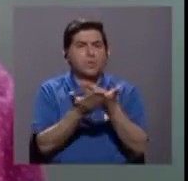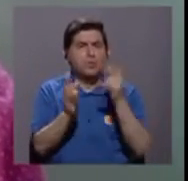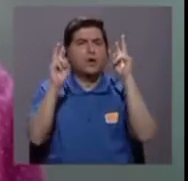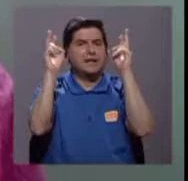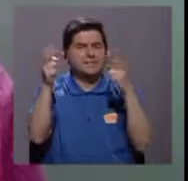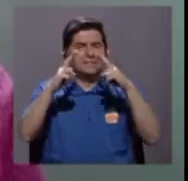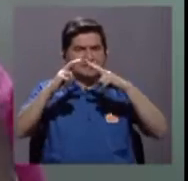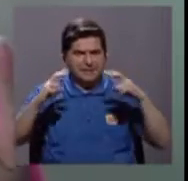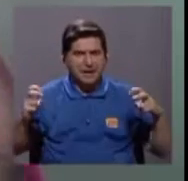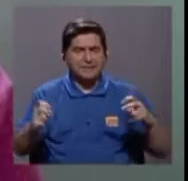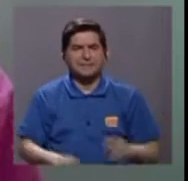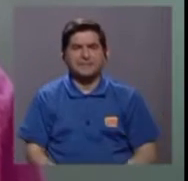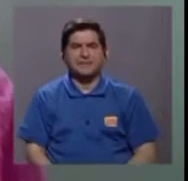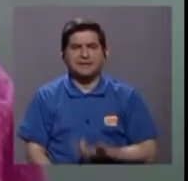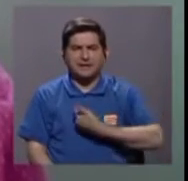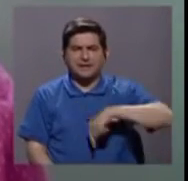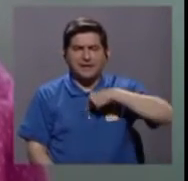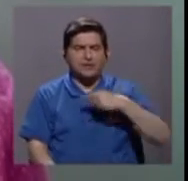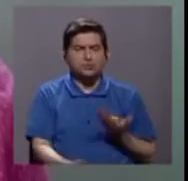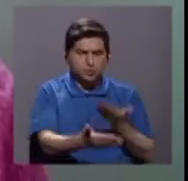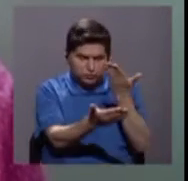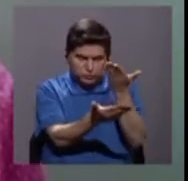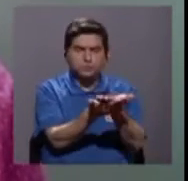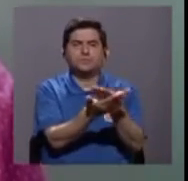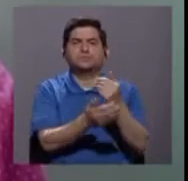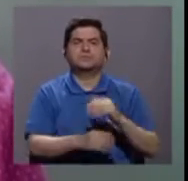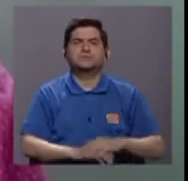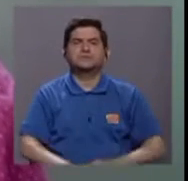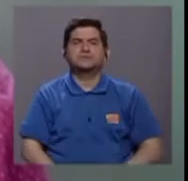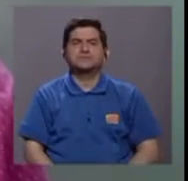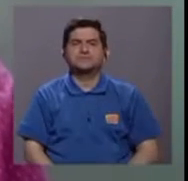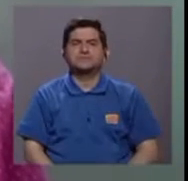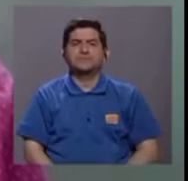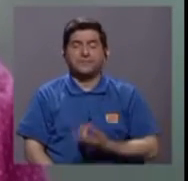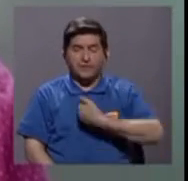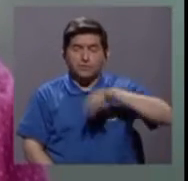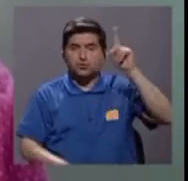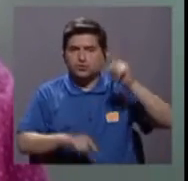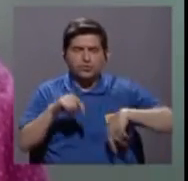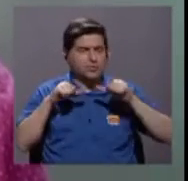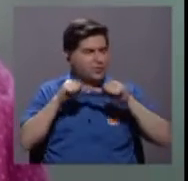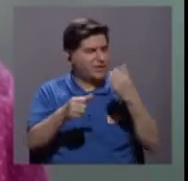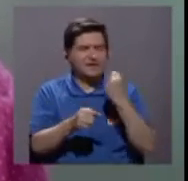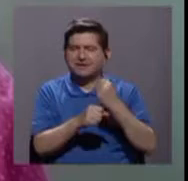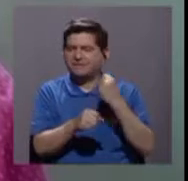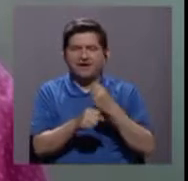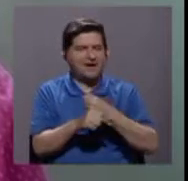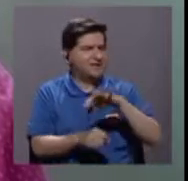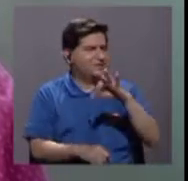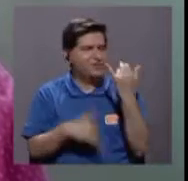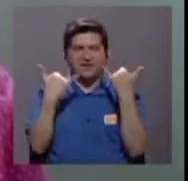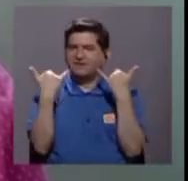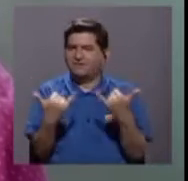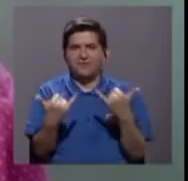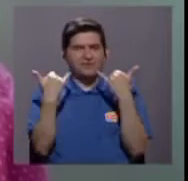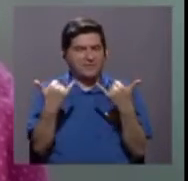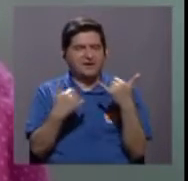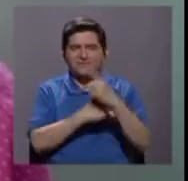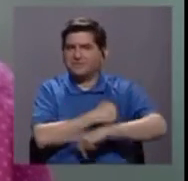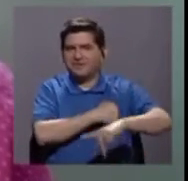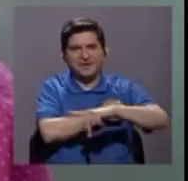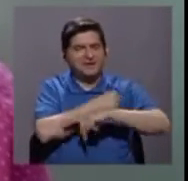estamos analizando, que vamos a proponer. Nosotros no podemos seguir trabajando de la manera que lo estamos haciendo como